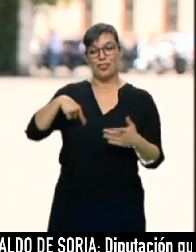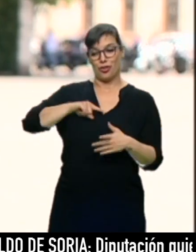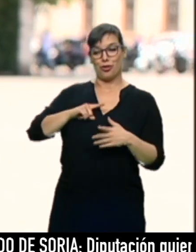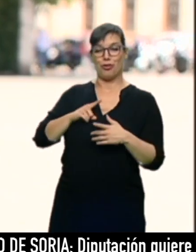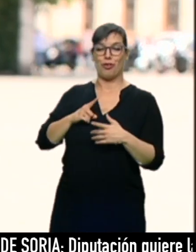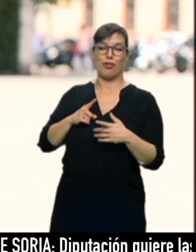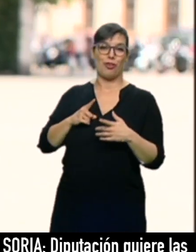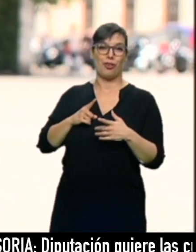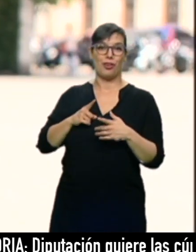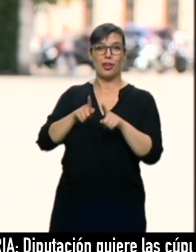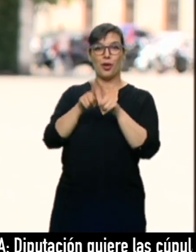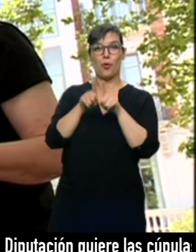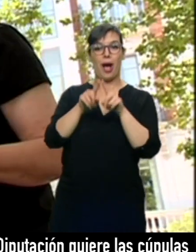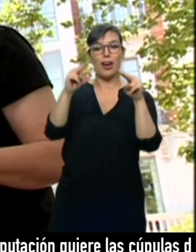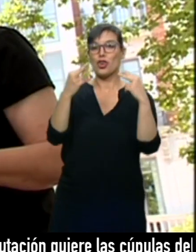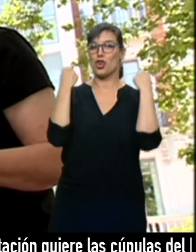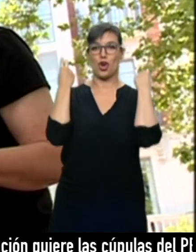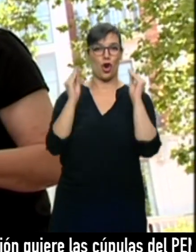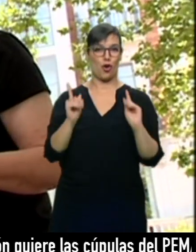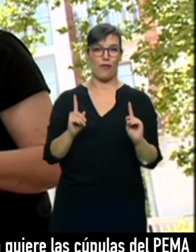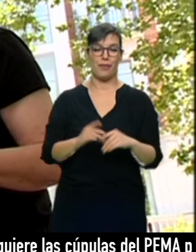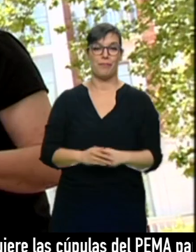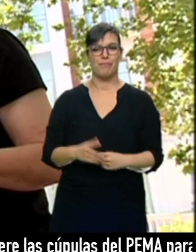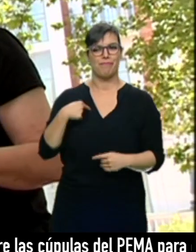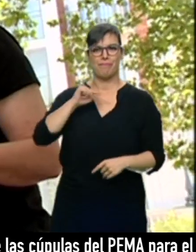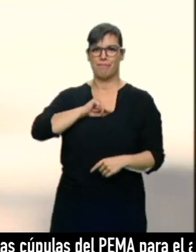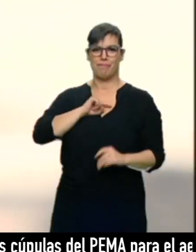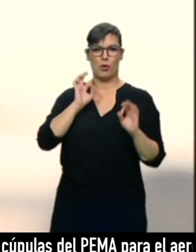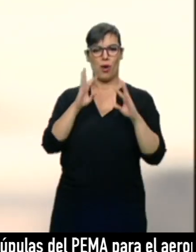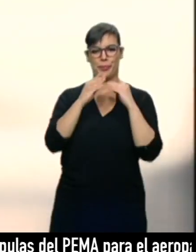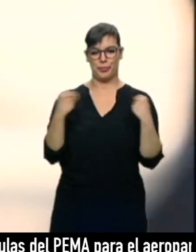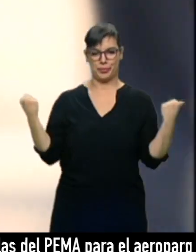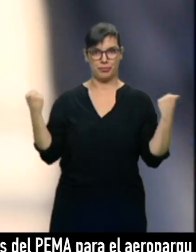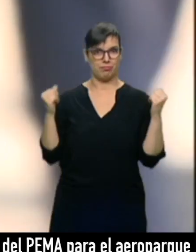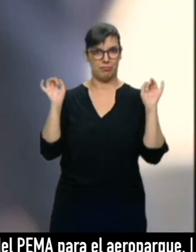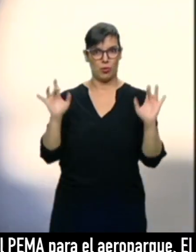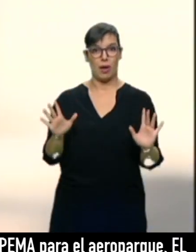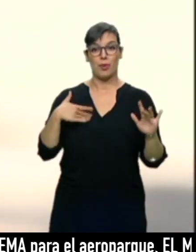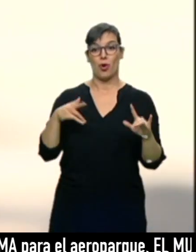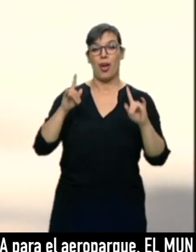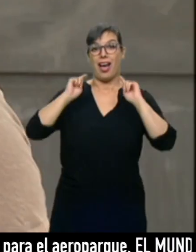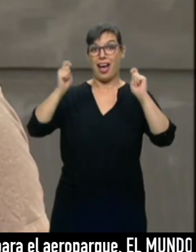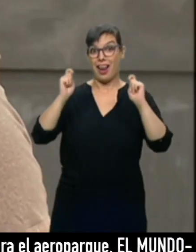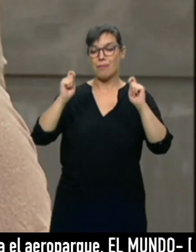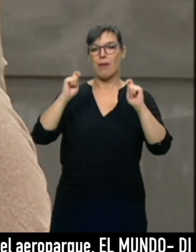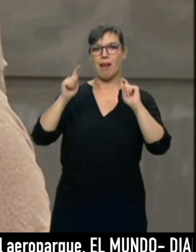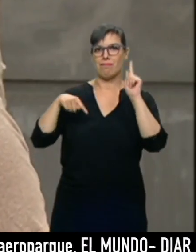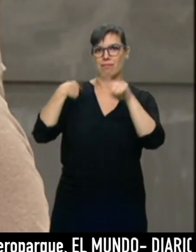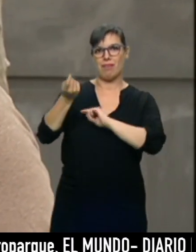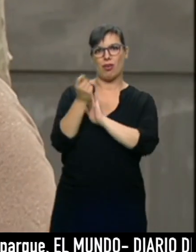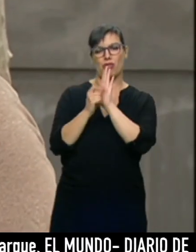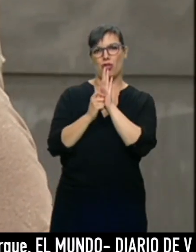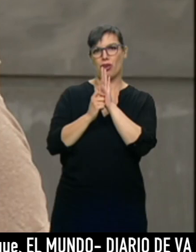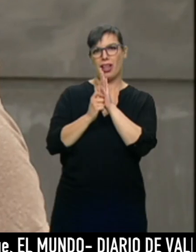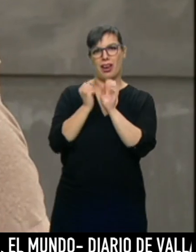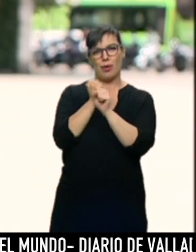unas y otras, las invisibles. Y así se sienten desde hace mucho tiempo, pero el estado de alarma ha empeorado sus condiciones laborales, ya